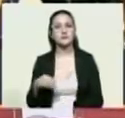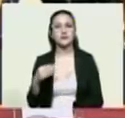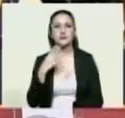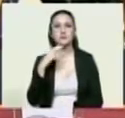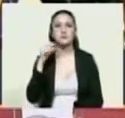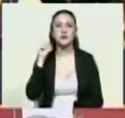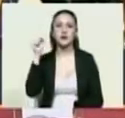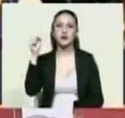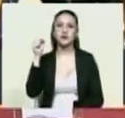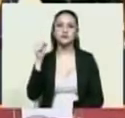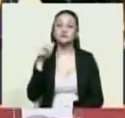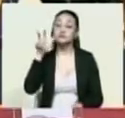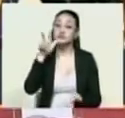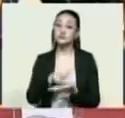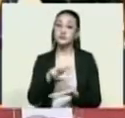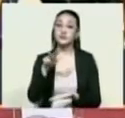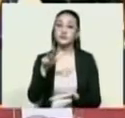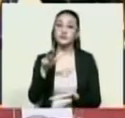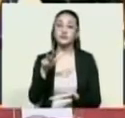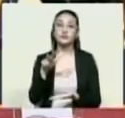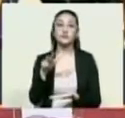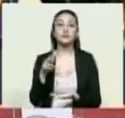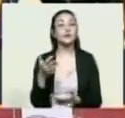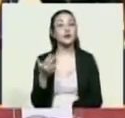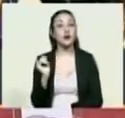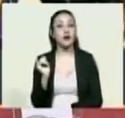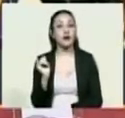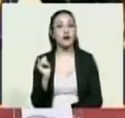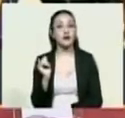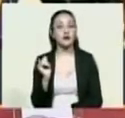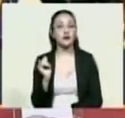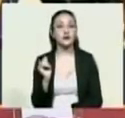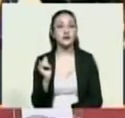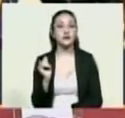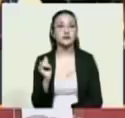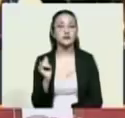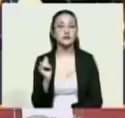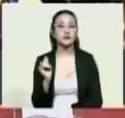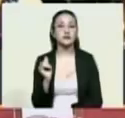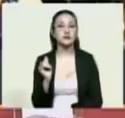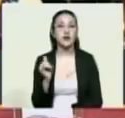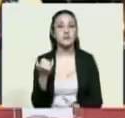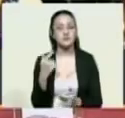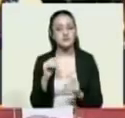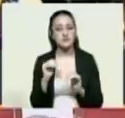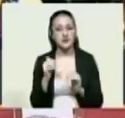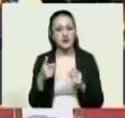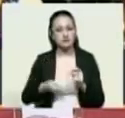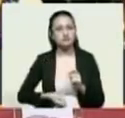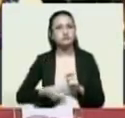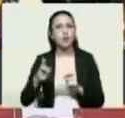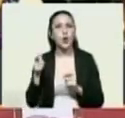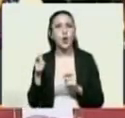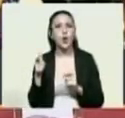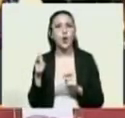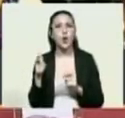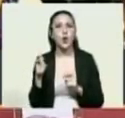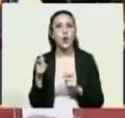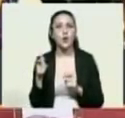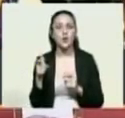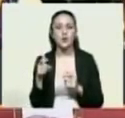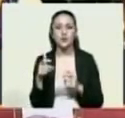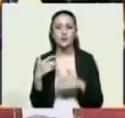ha aprobado, se encuentra también el lanzamiento de un proceso de registro